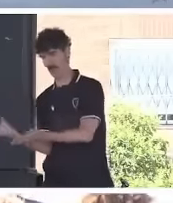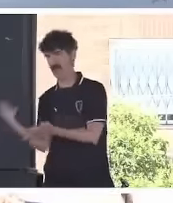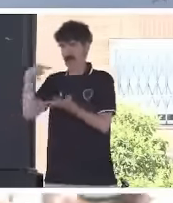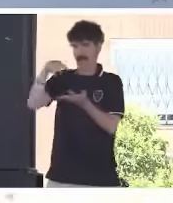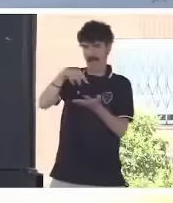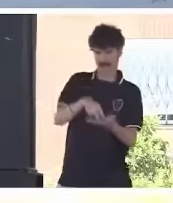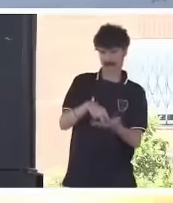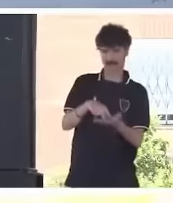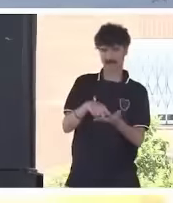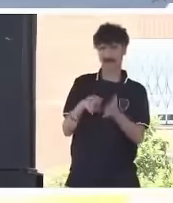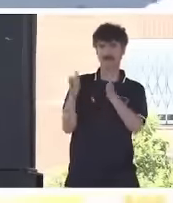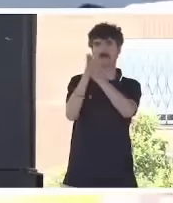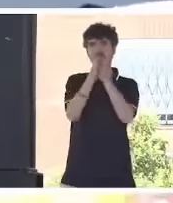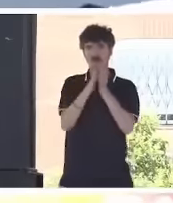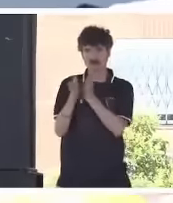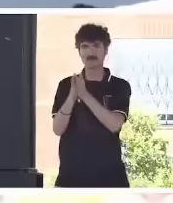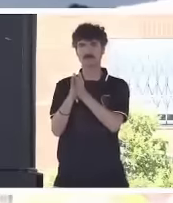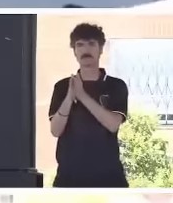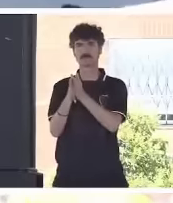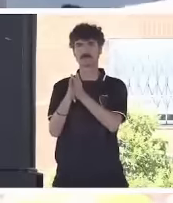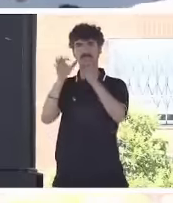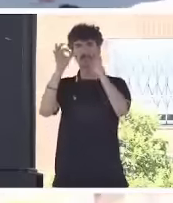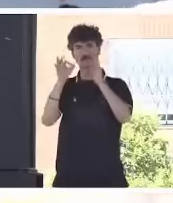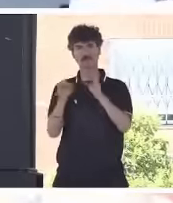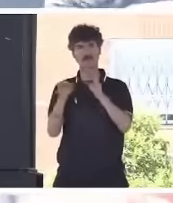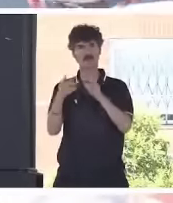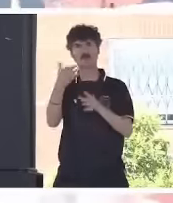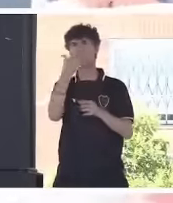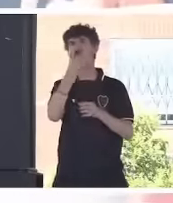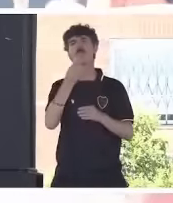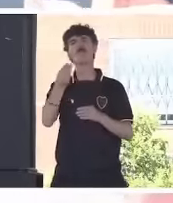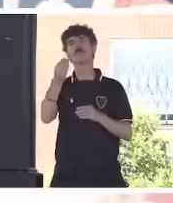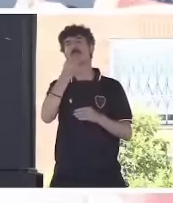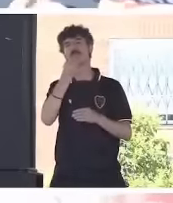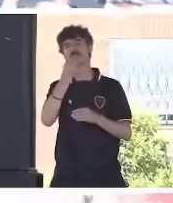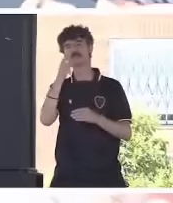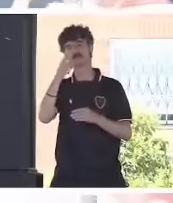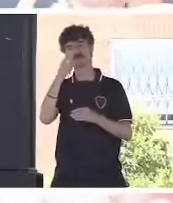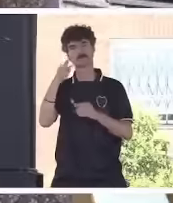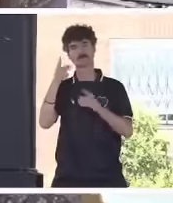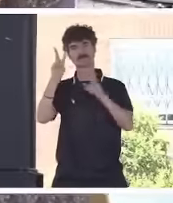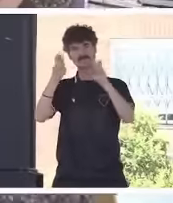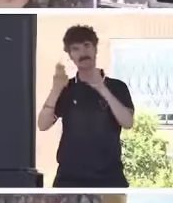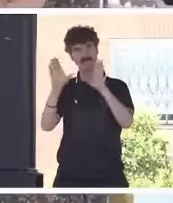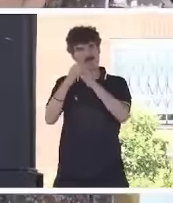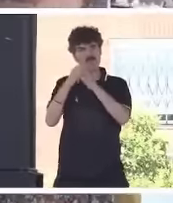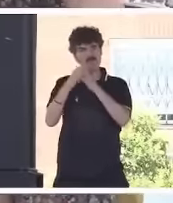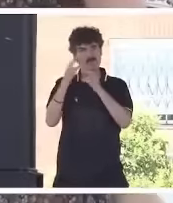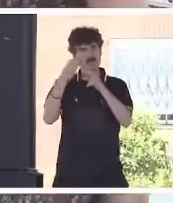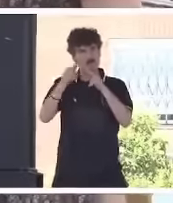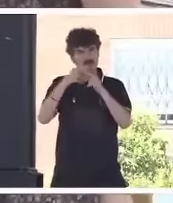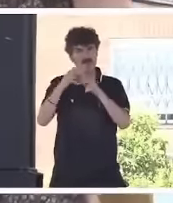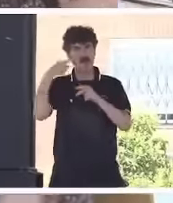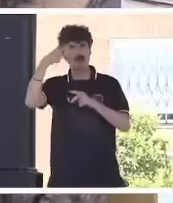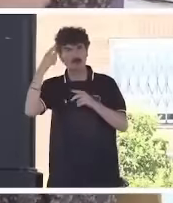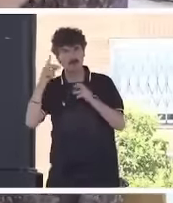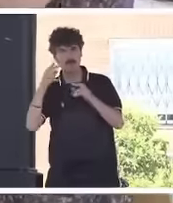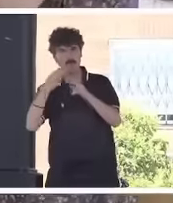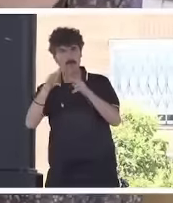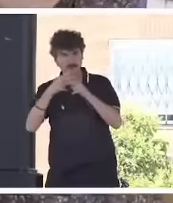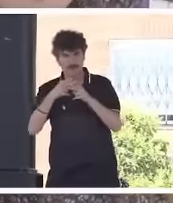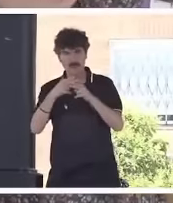eso, compañeros y compañeras, es lo más hermoso, la cultura política más importante, la cultura política